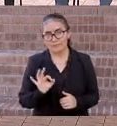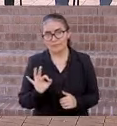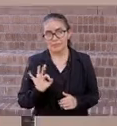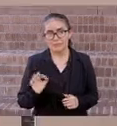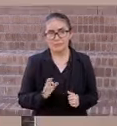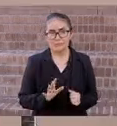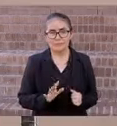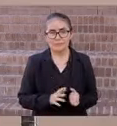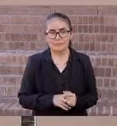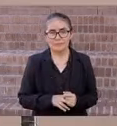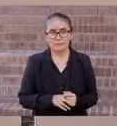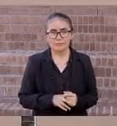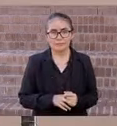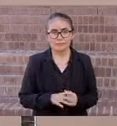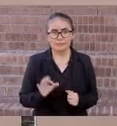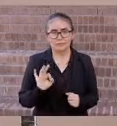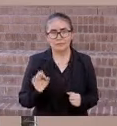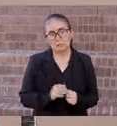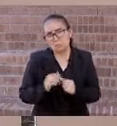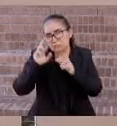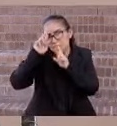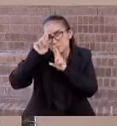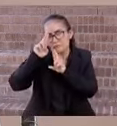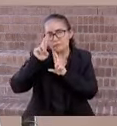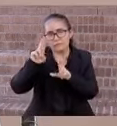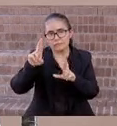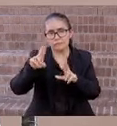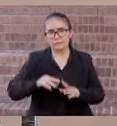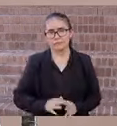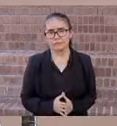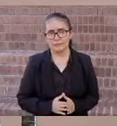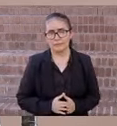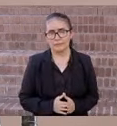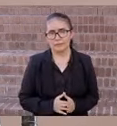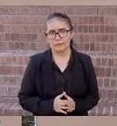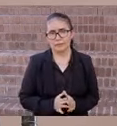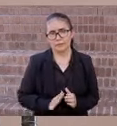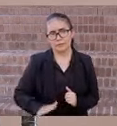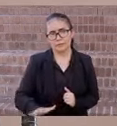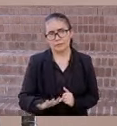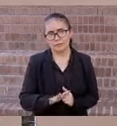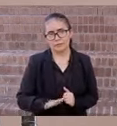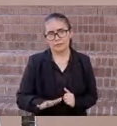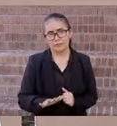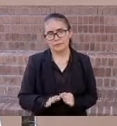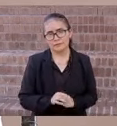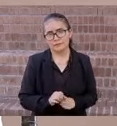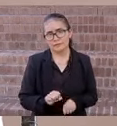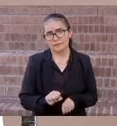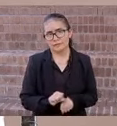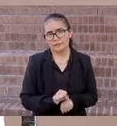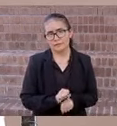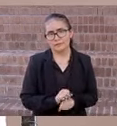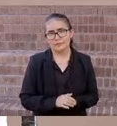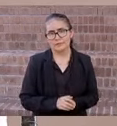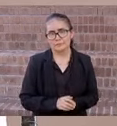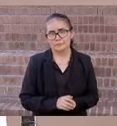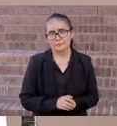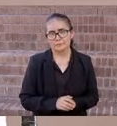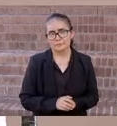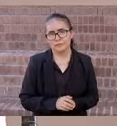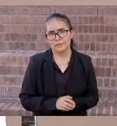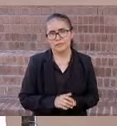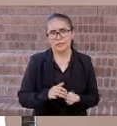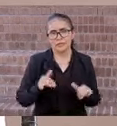pues el respeto para decirlo suavemente el toro